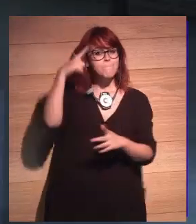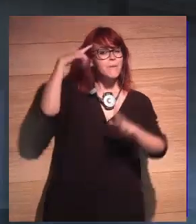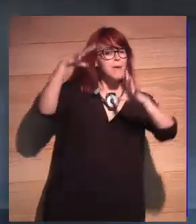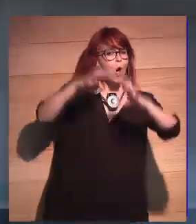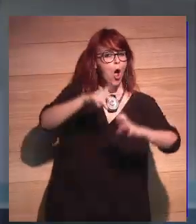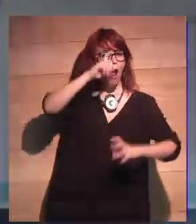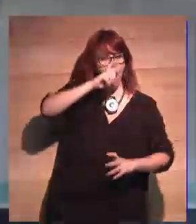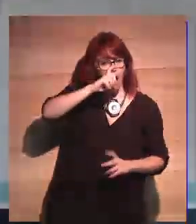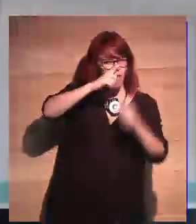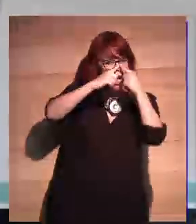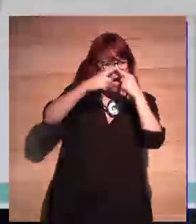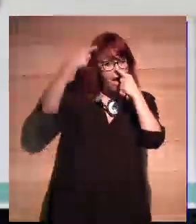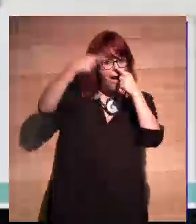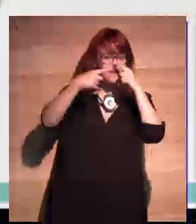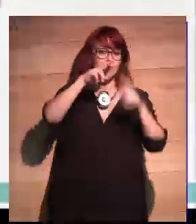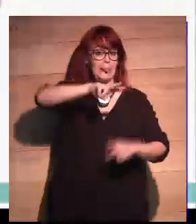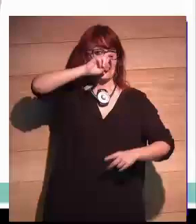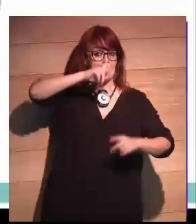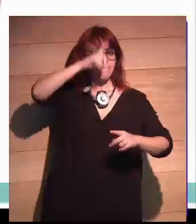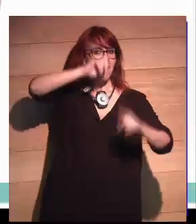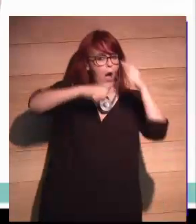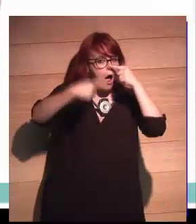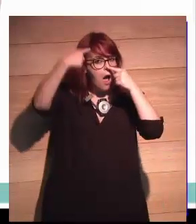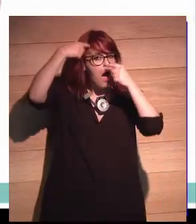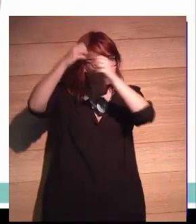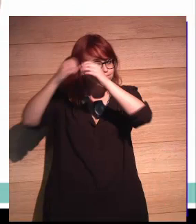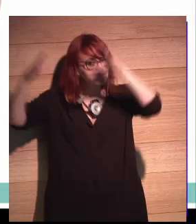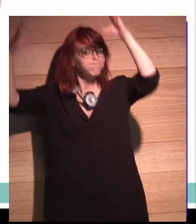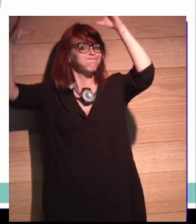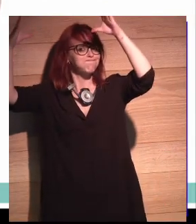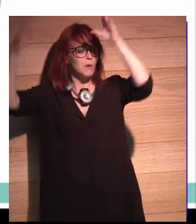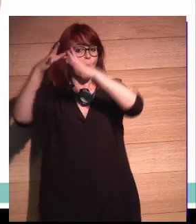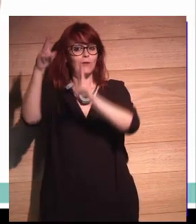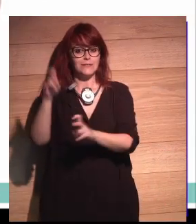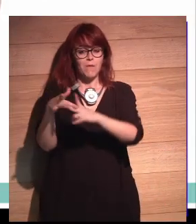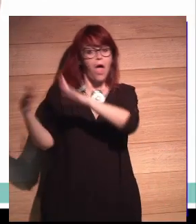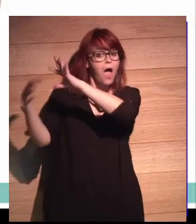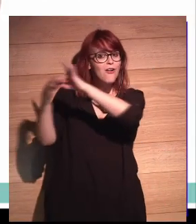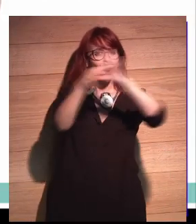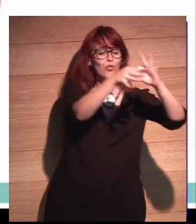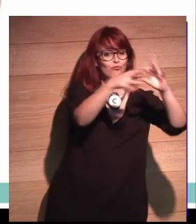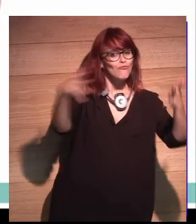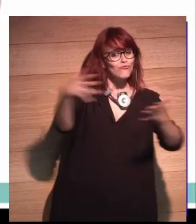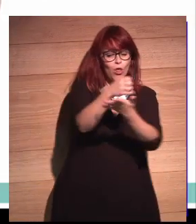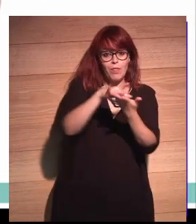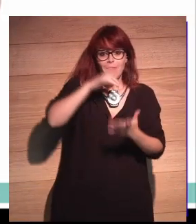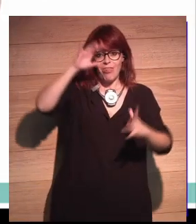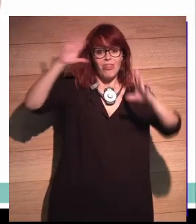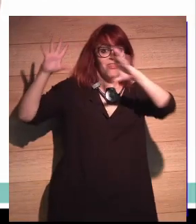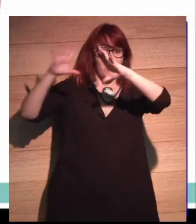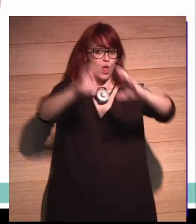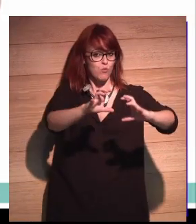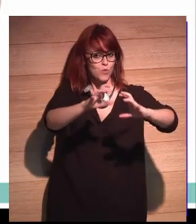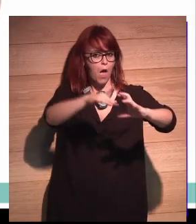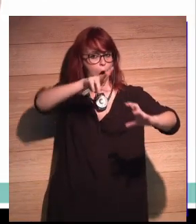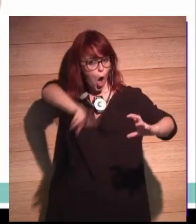el olor nos despierta estas partes de la memoria, porque el olor está directamente relacionado con nuestro cerebro, digamos, se